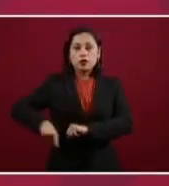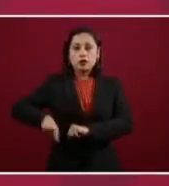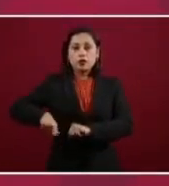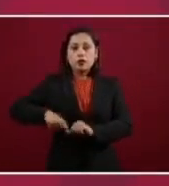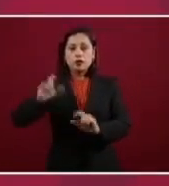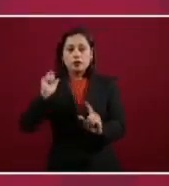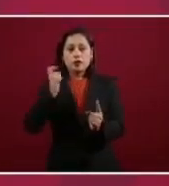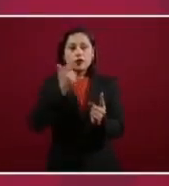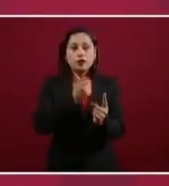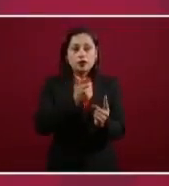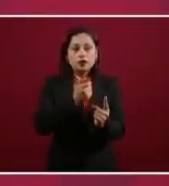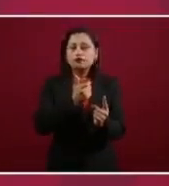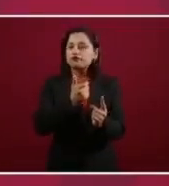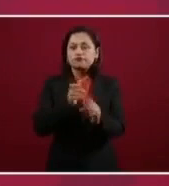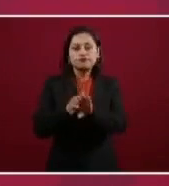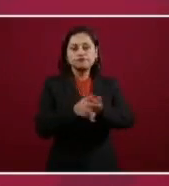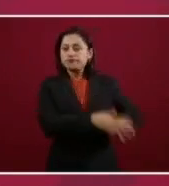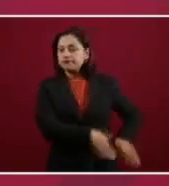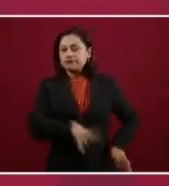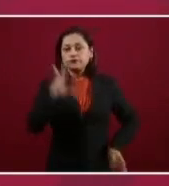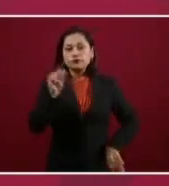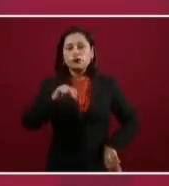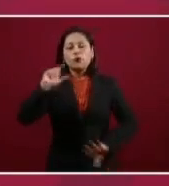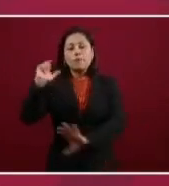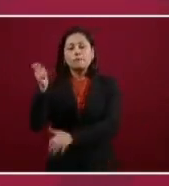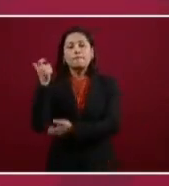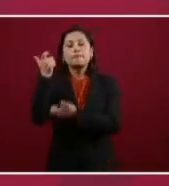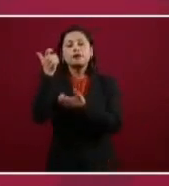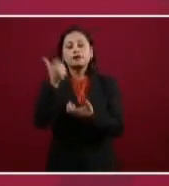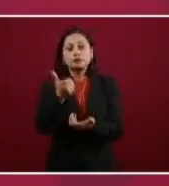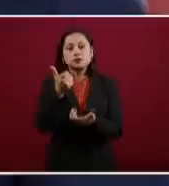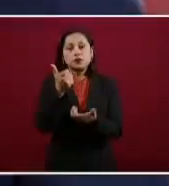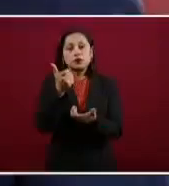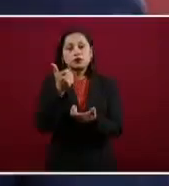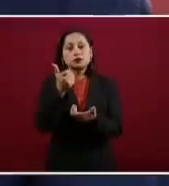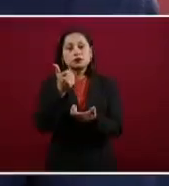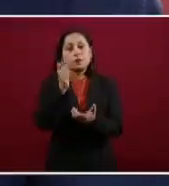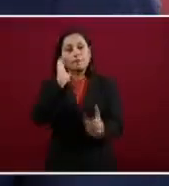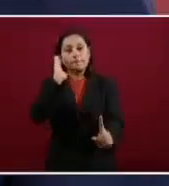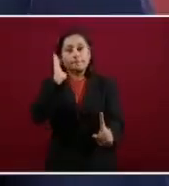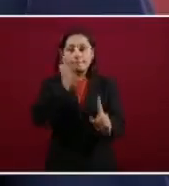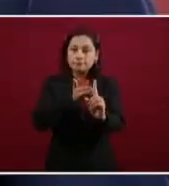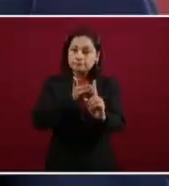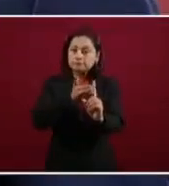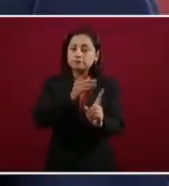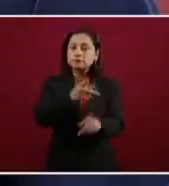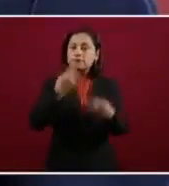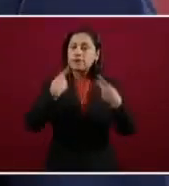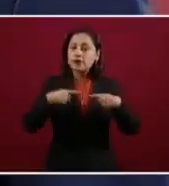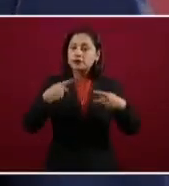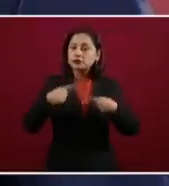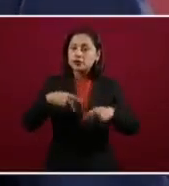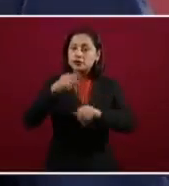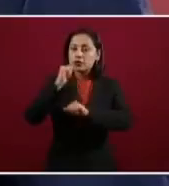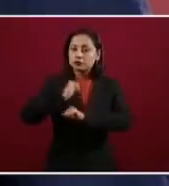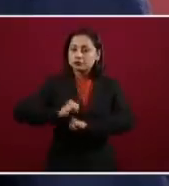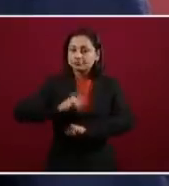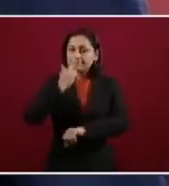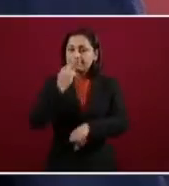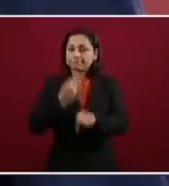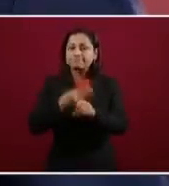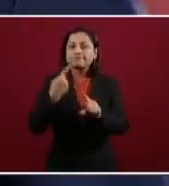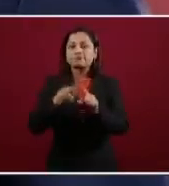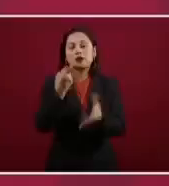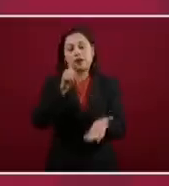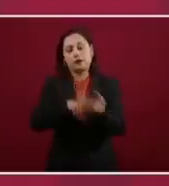queremos que el presupuesto llegue de manera directa ahora por ejemplo está